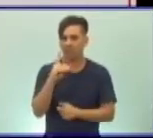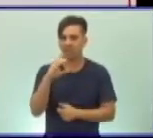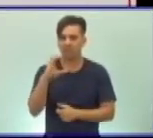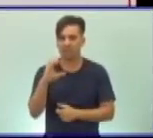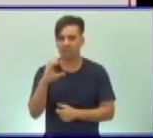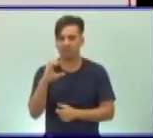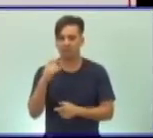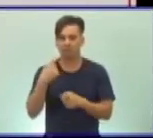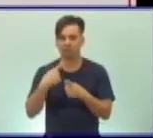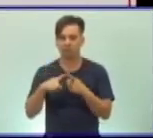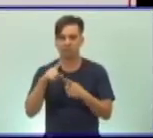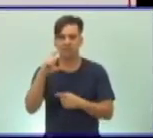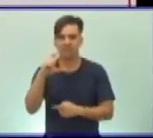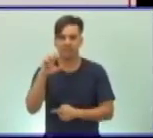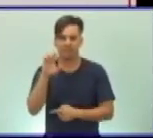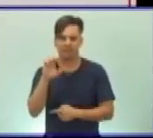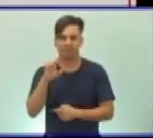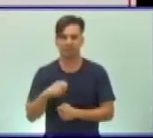segmento CI.